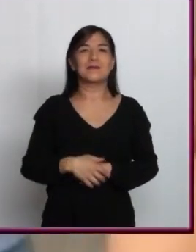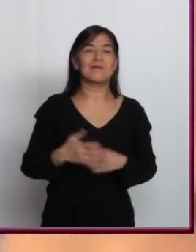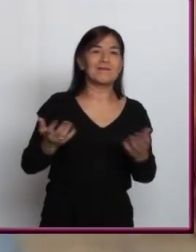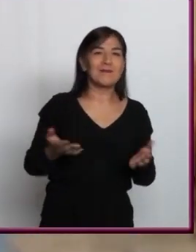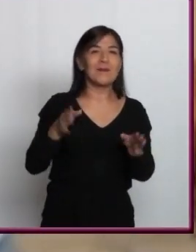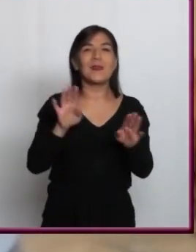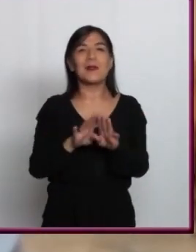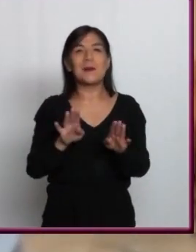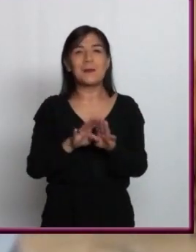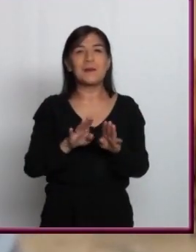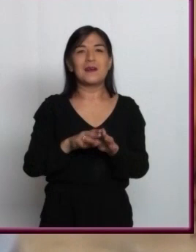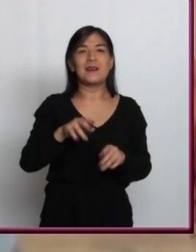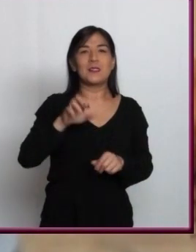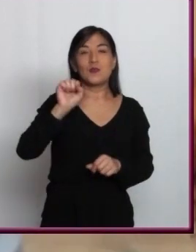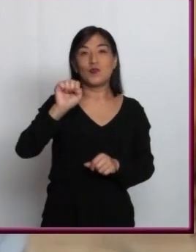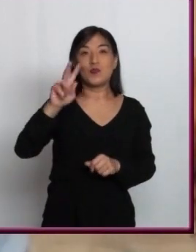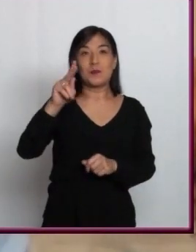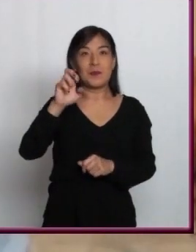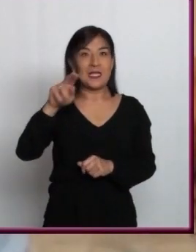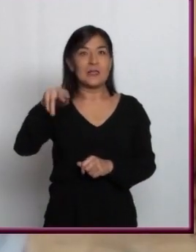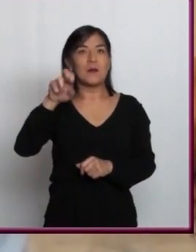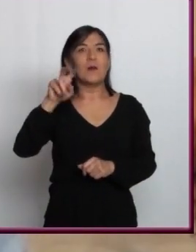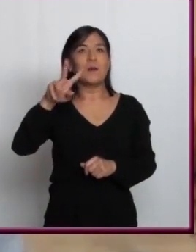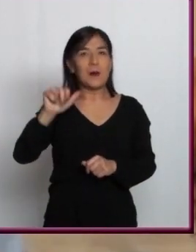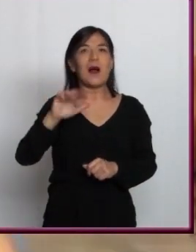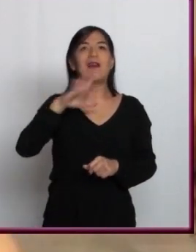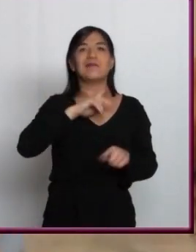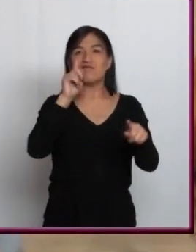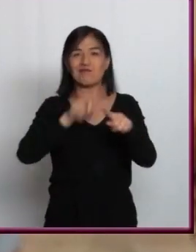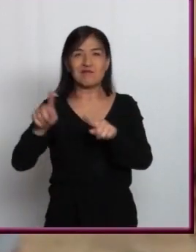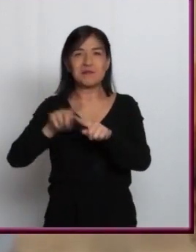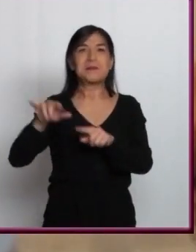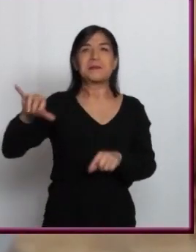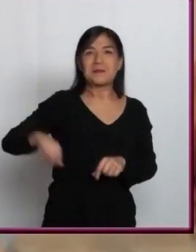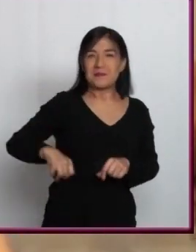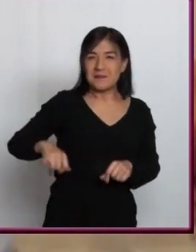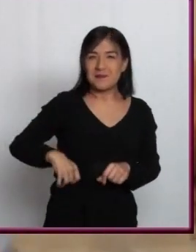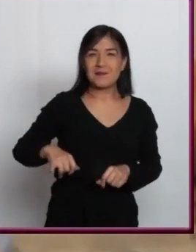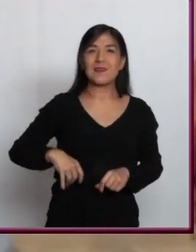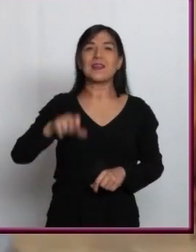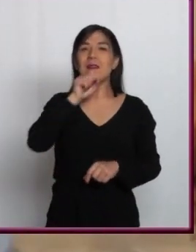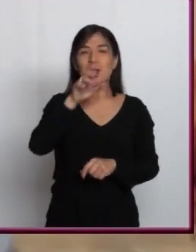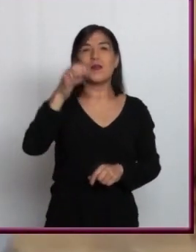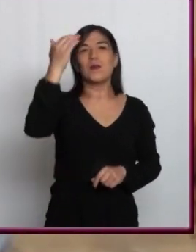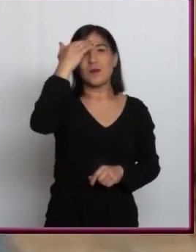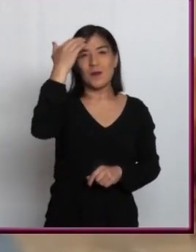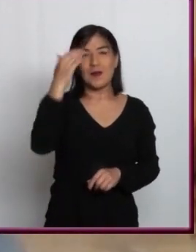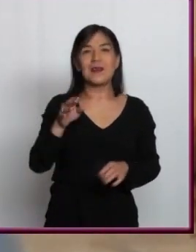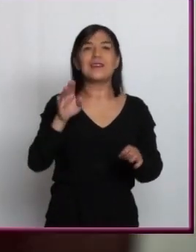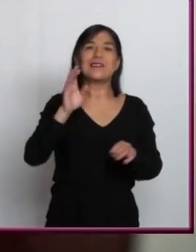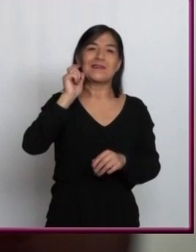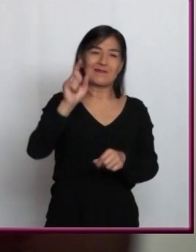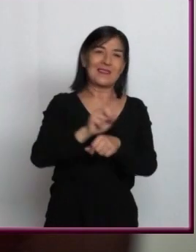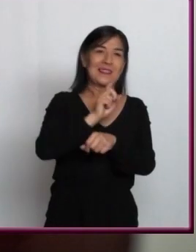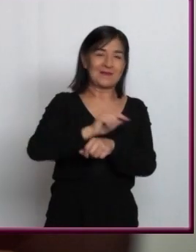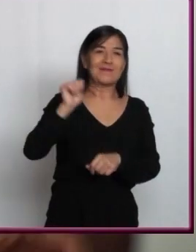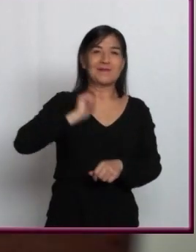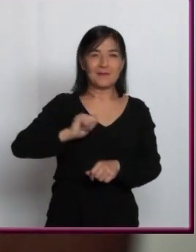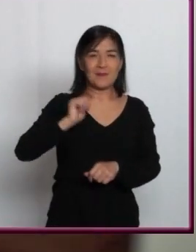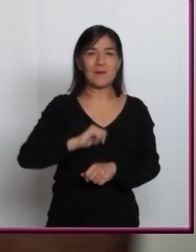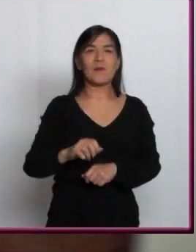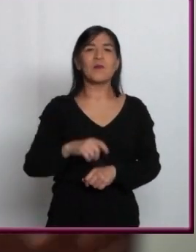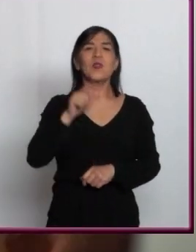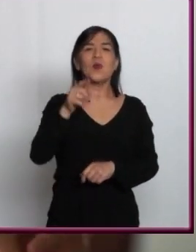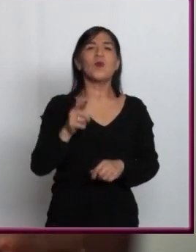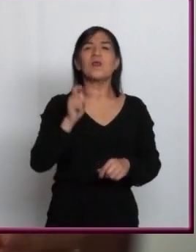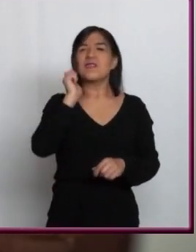bueno, ha habido varias supernovas bastante interesantes y que se han conocido desde la antigüedad. ¿Y cuál es la